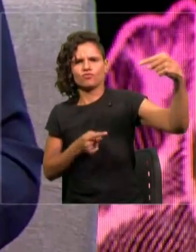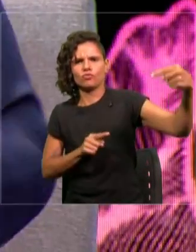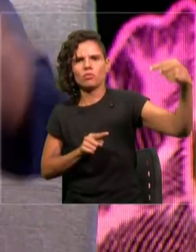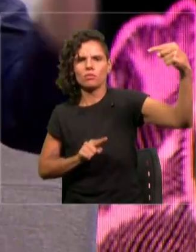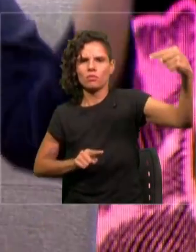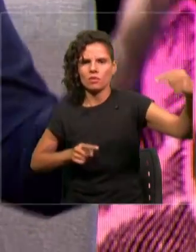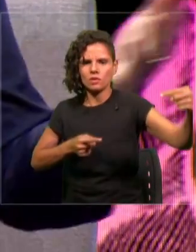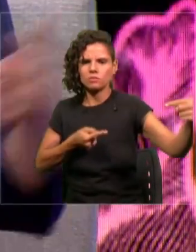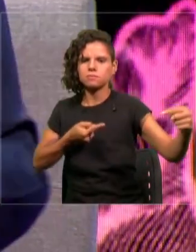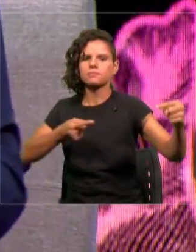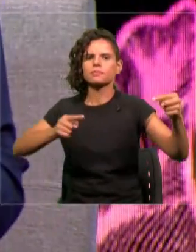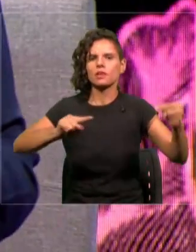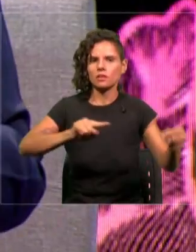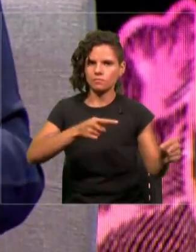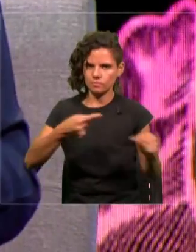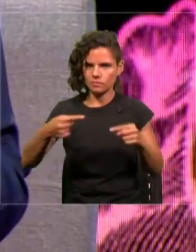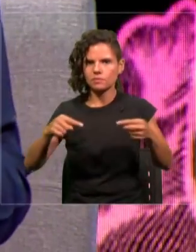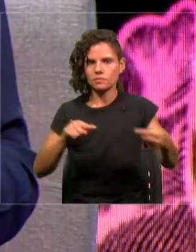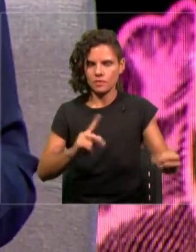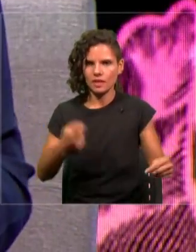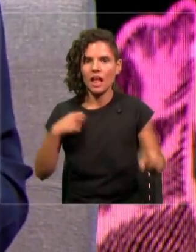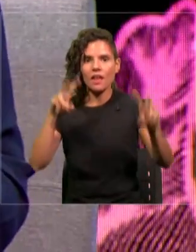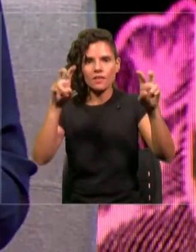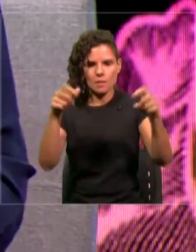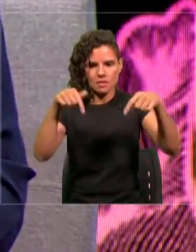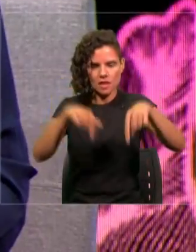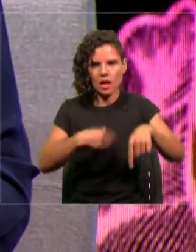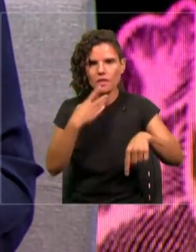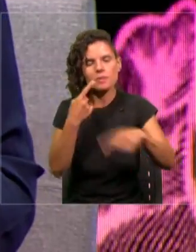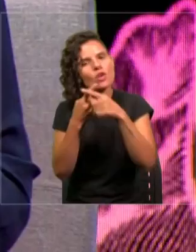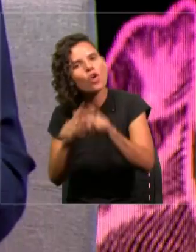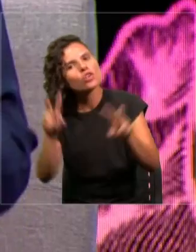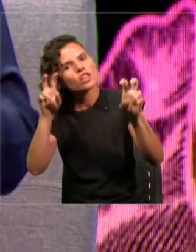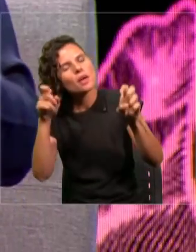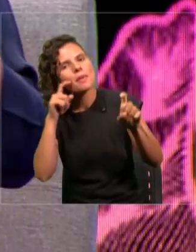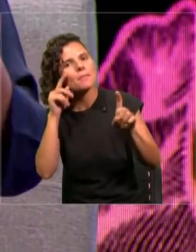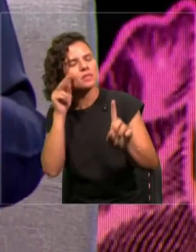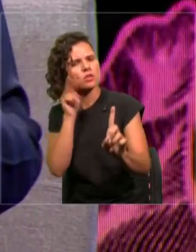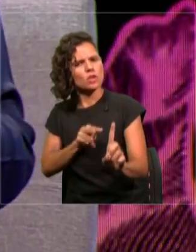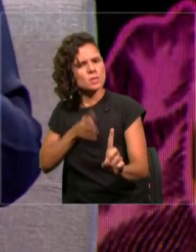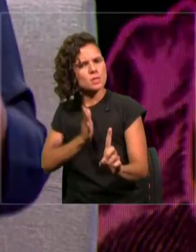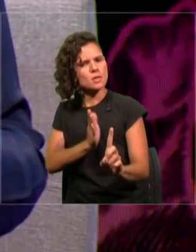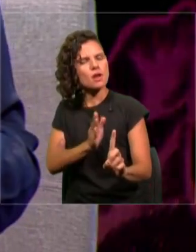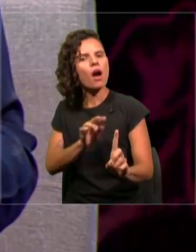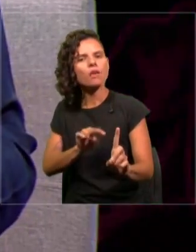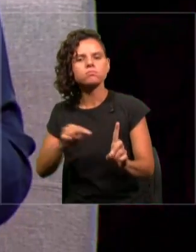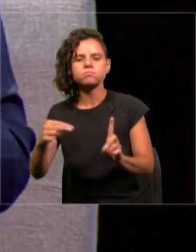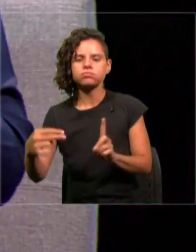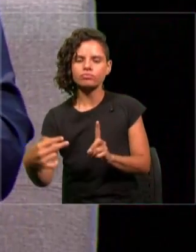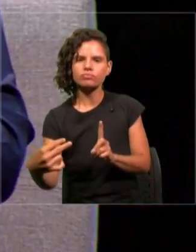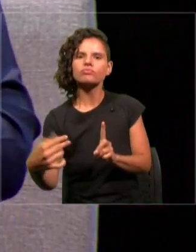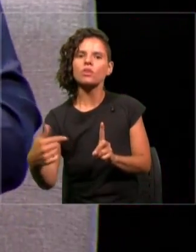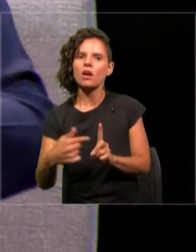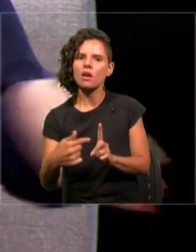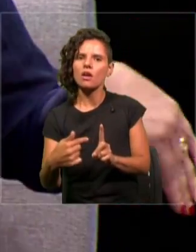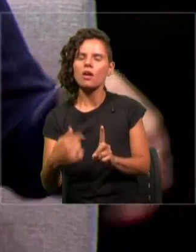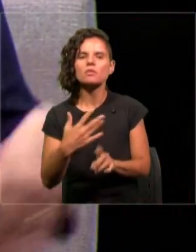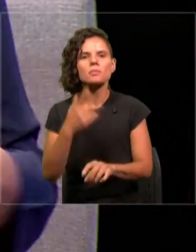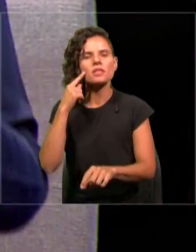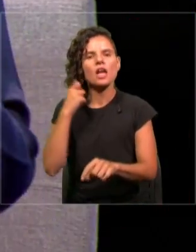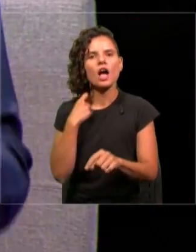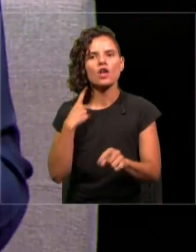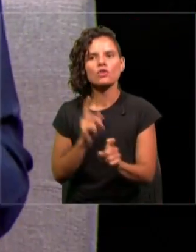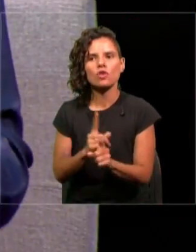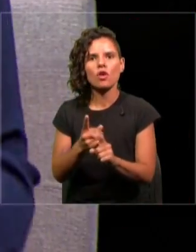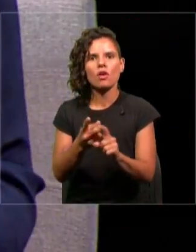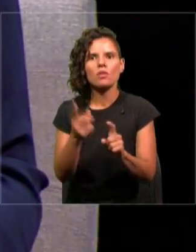conversado acá, además de otros temas, están siendo discutidos desde otra perspectiva, donde la plurinacionalidad no es un tema que está dejado de